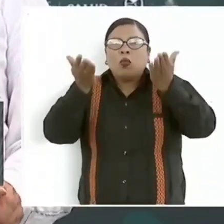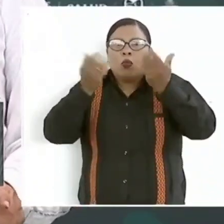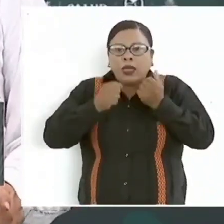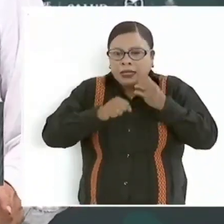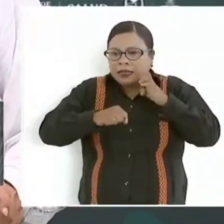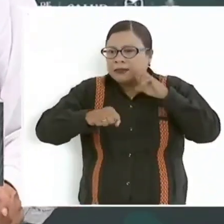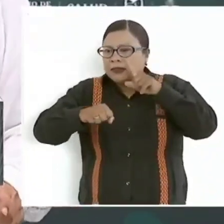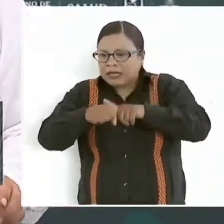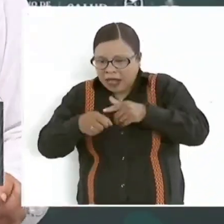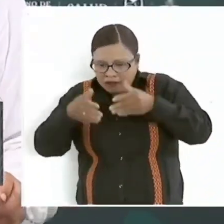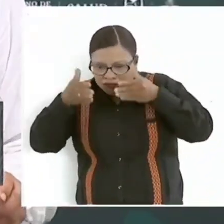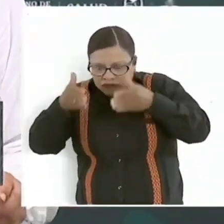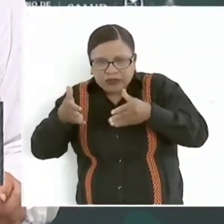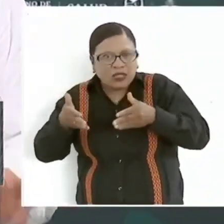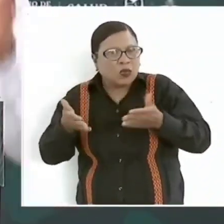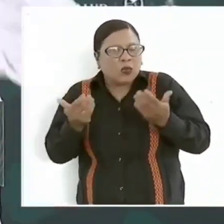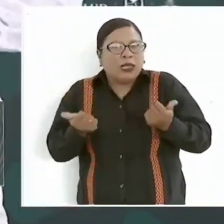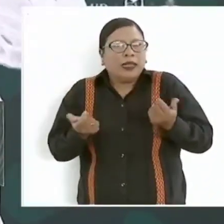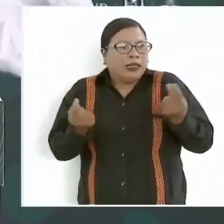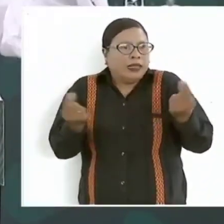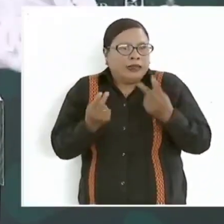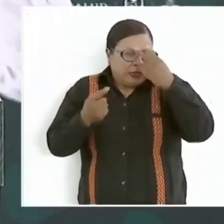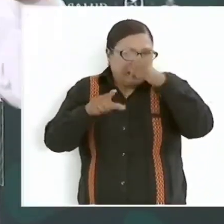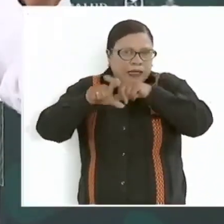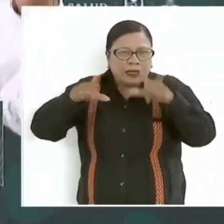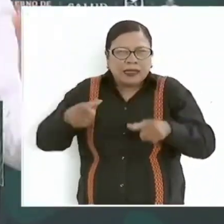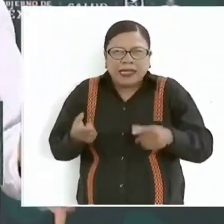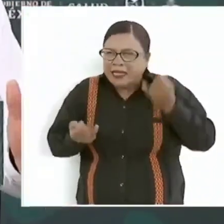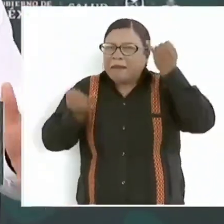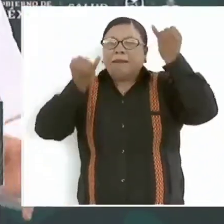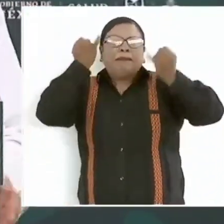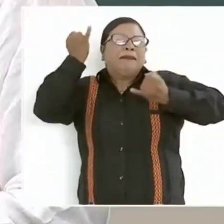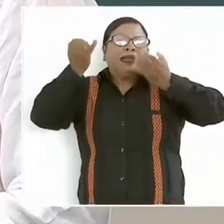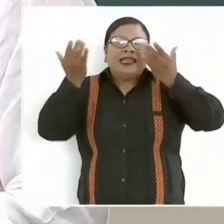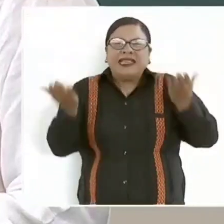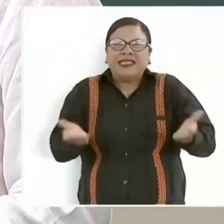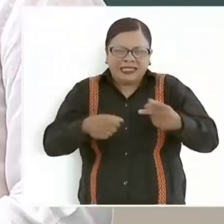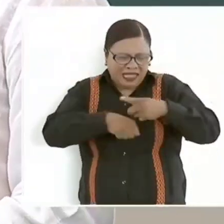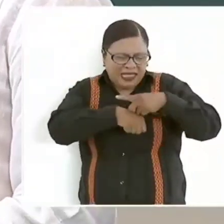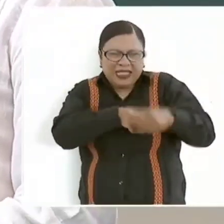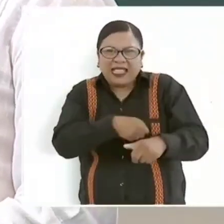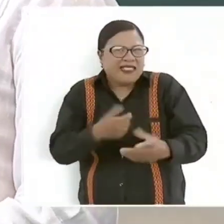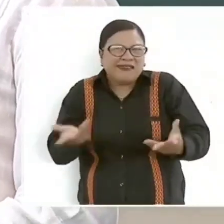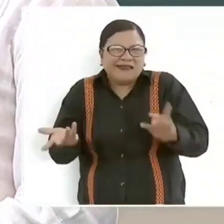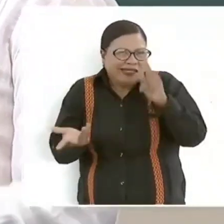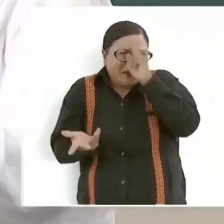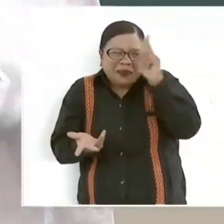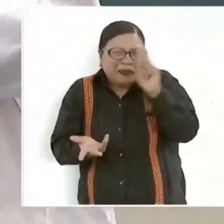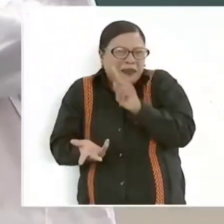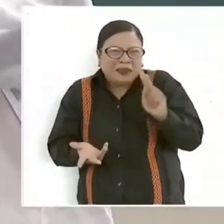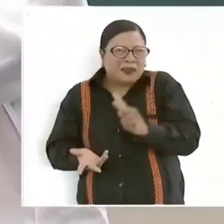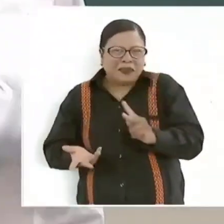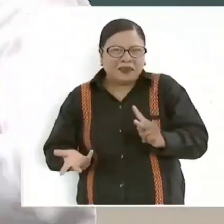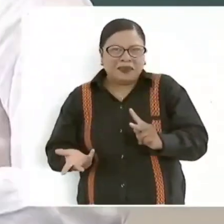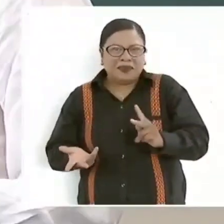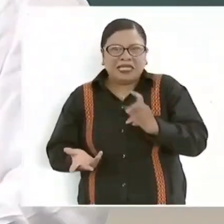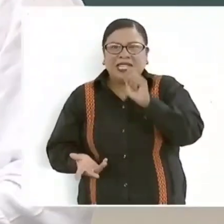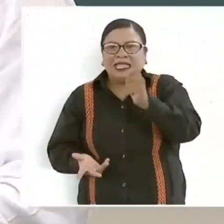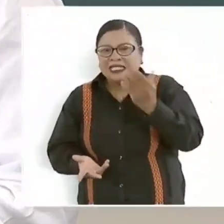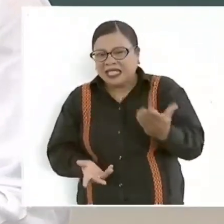especialistas que requiere el país. Fíjense el daño tan grave que causaron con esa